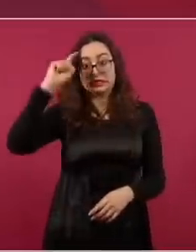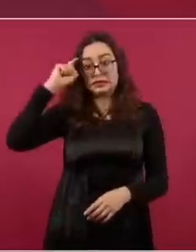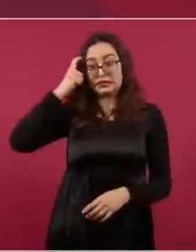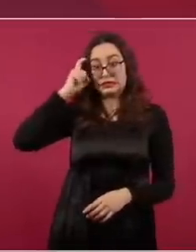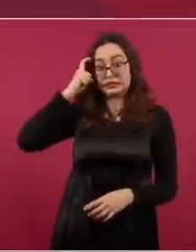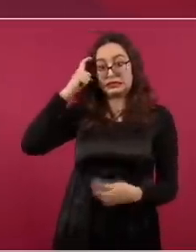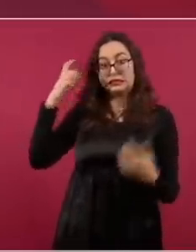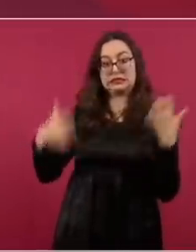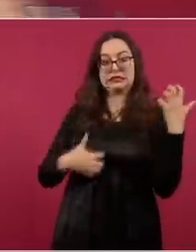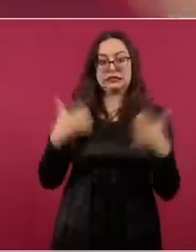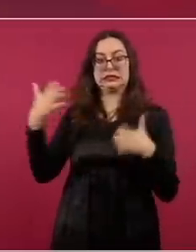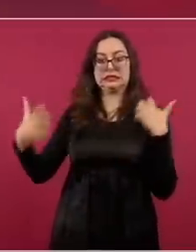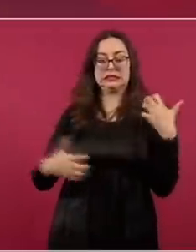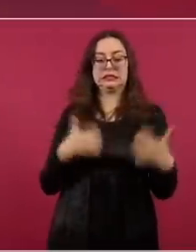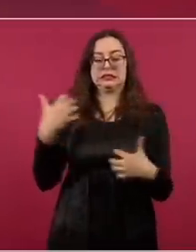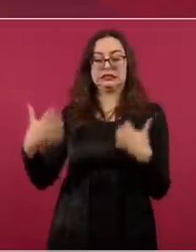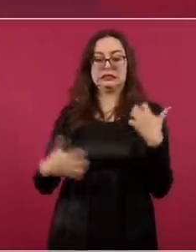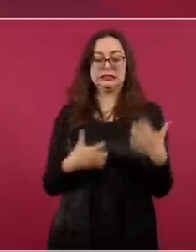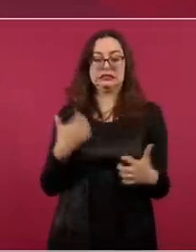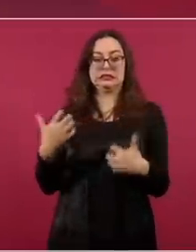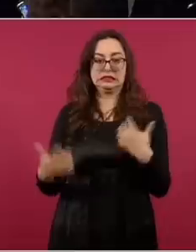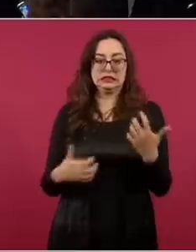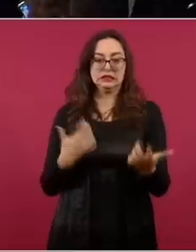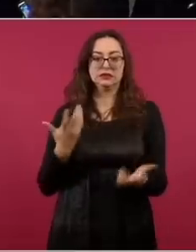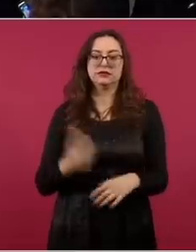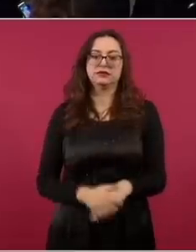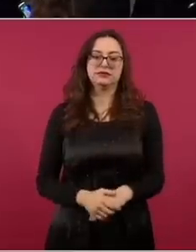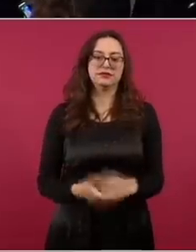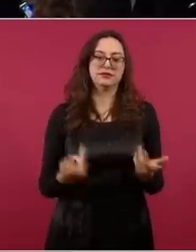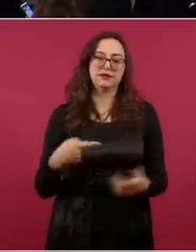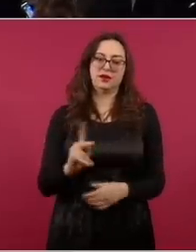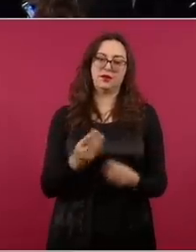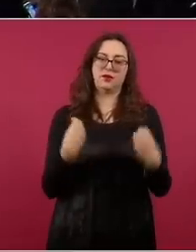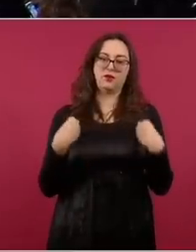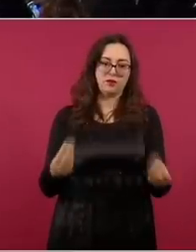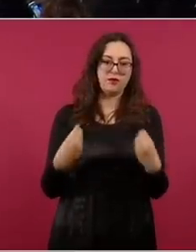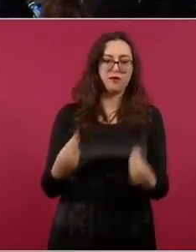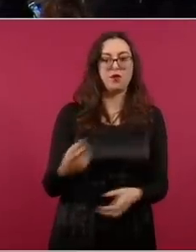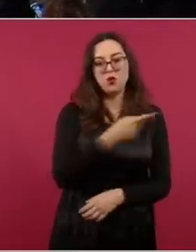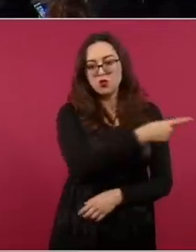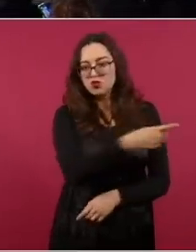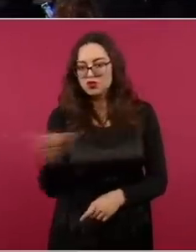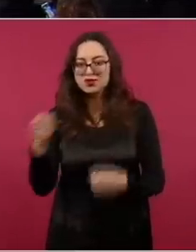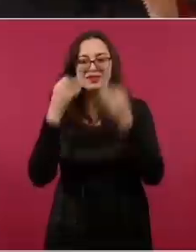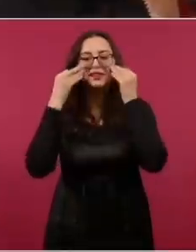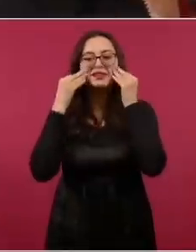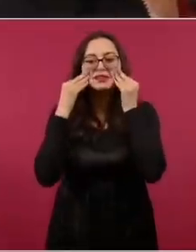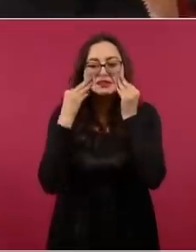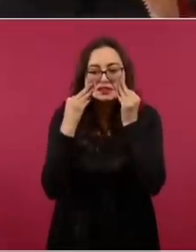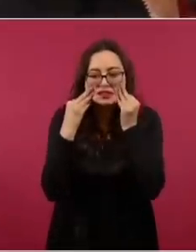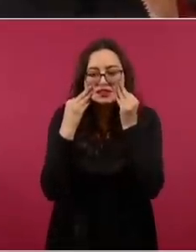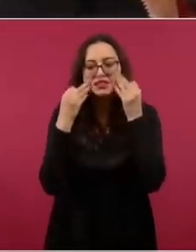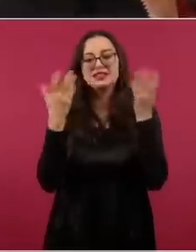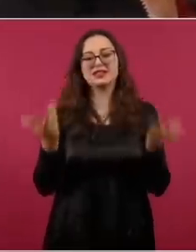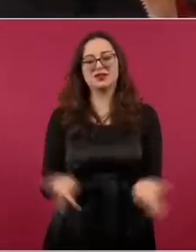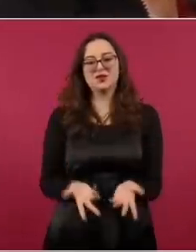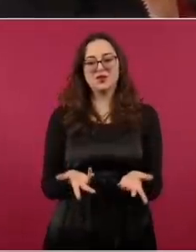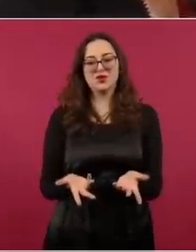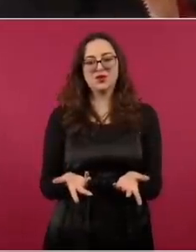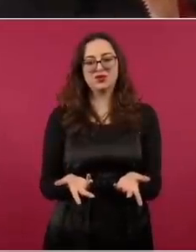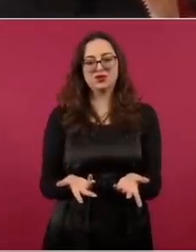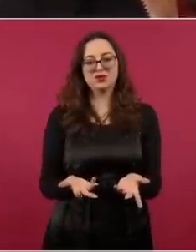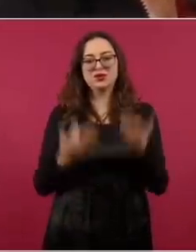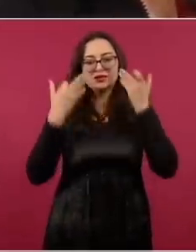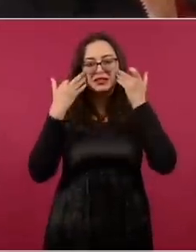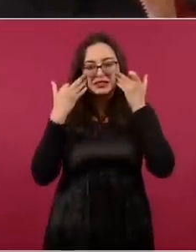y a todos les consta a ustedes desde que llegamos y